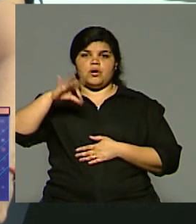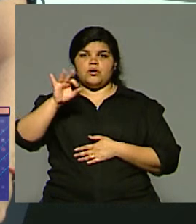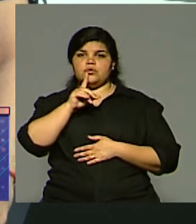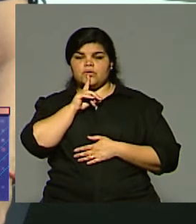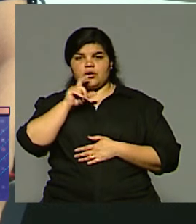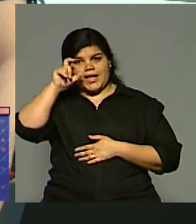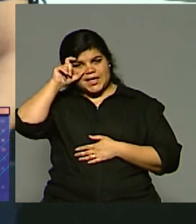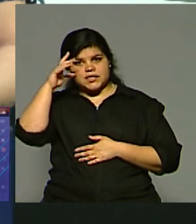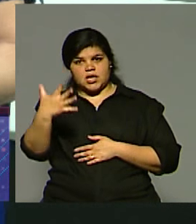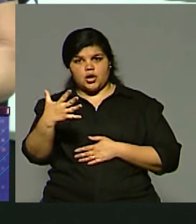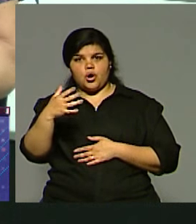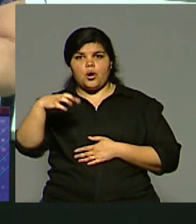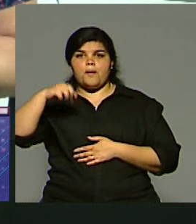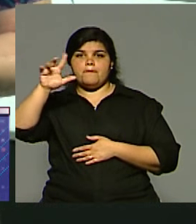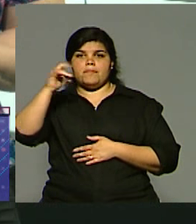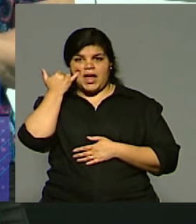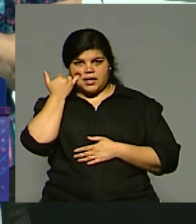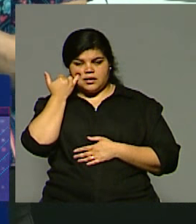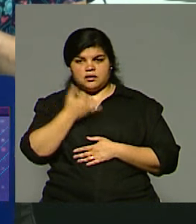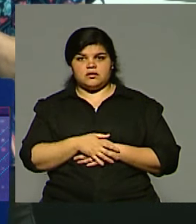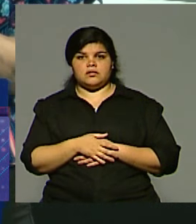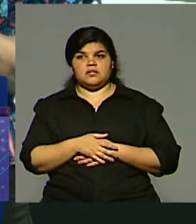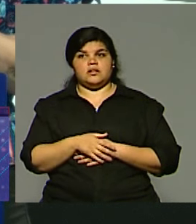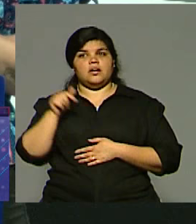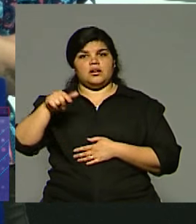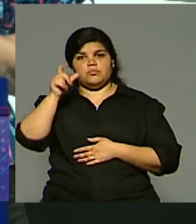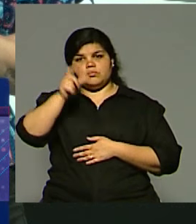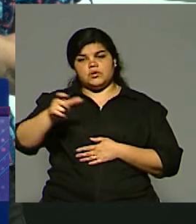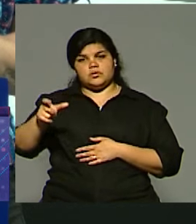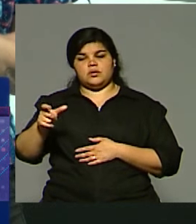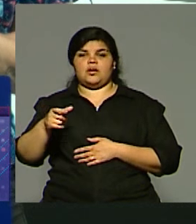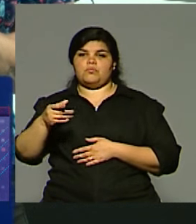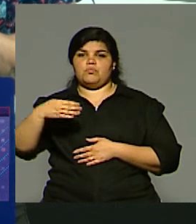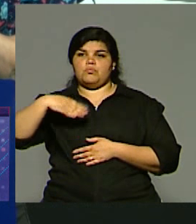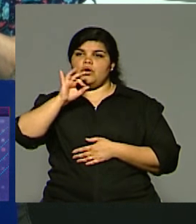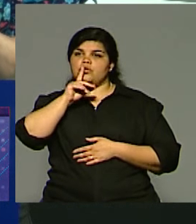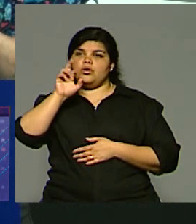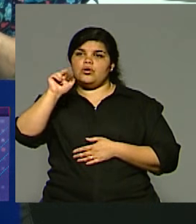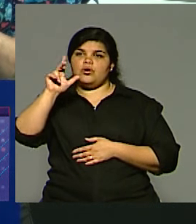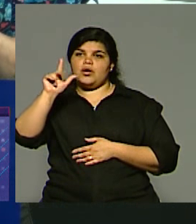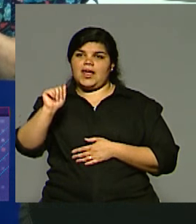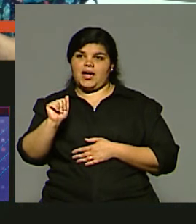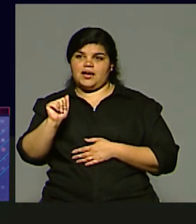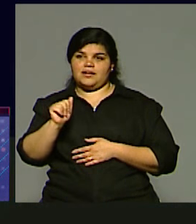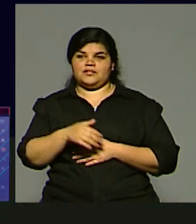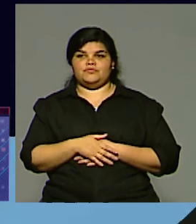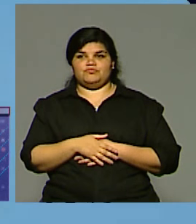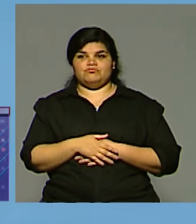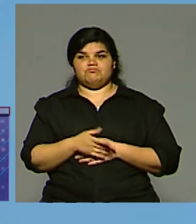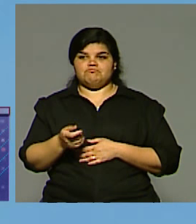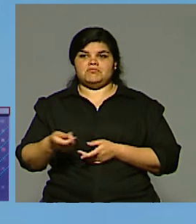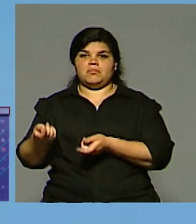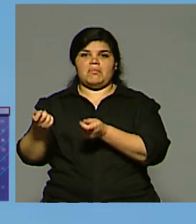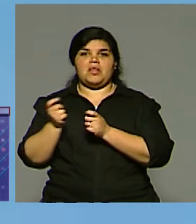Sí. Lo estoy utilizando. La gente de Motorola gentilmente me dijo, bueno, Ariel, terminalo de